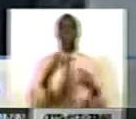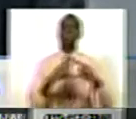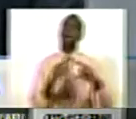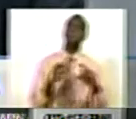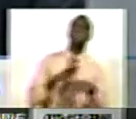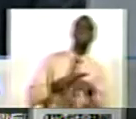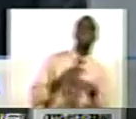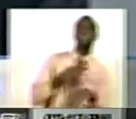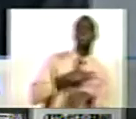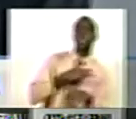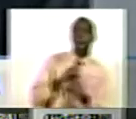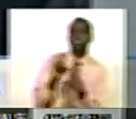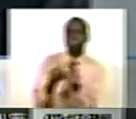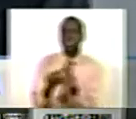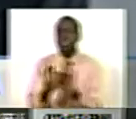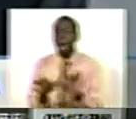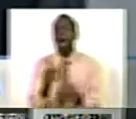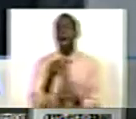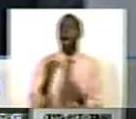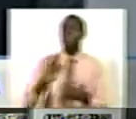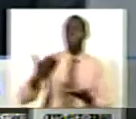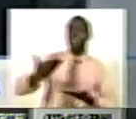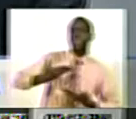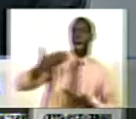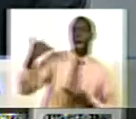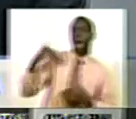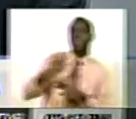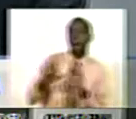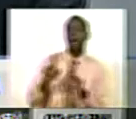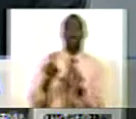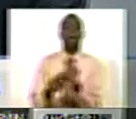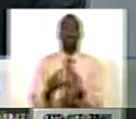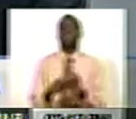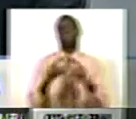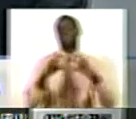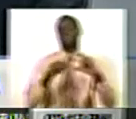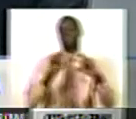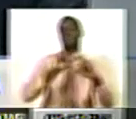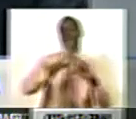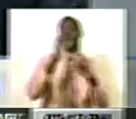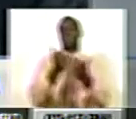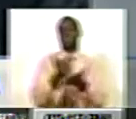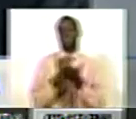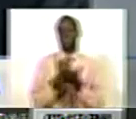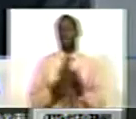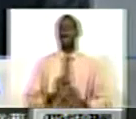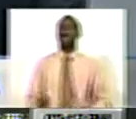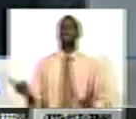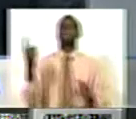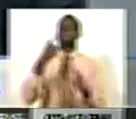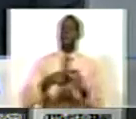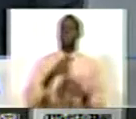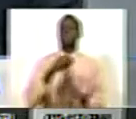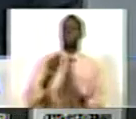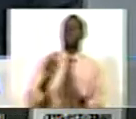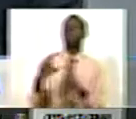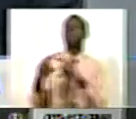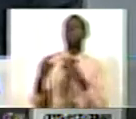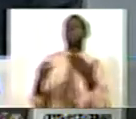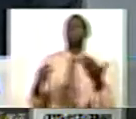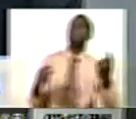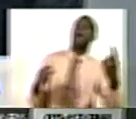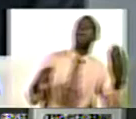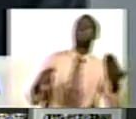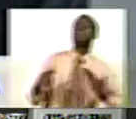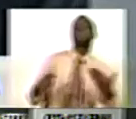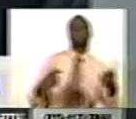está participando, qué beneficios ha obtenido de la revolución bolivariana, pero también acceder a beneficios a los que aún no haya accedido.